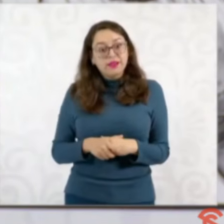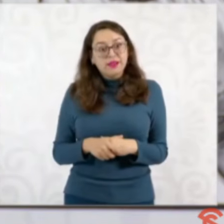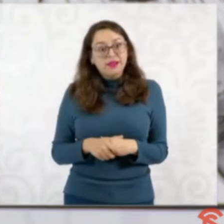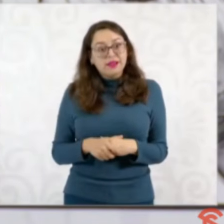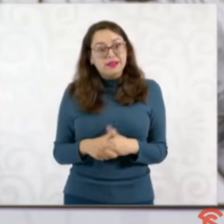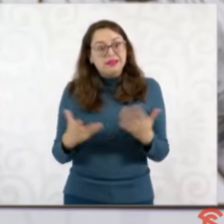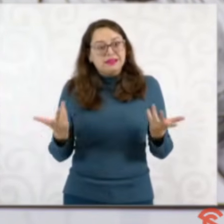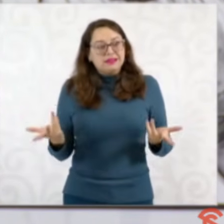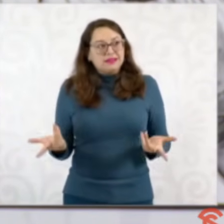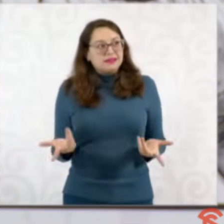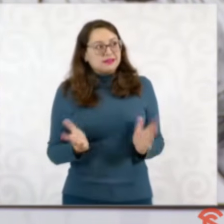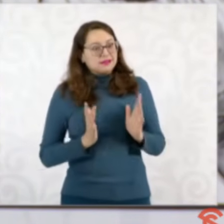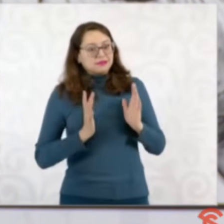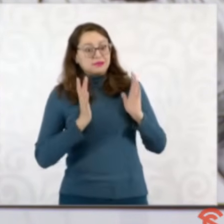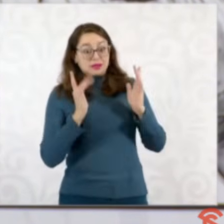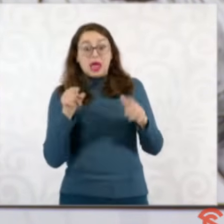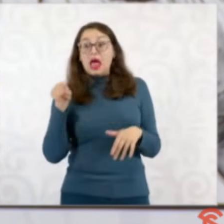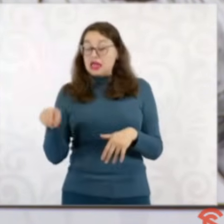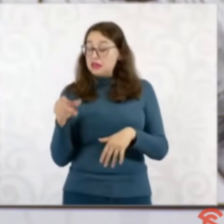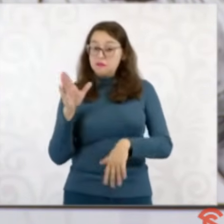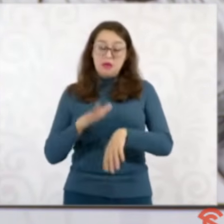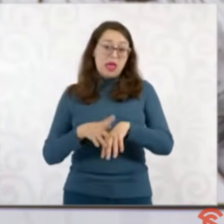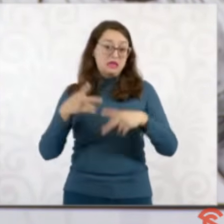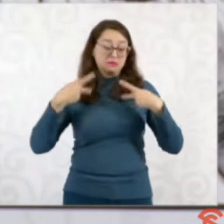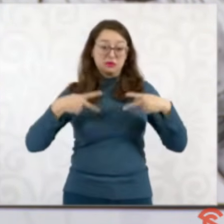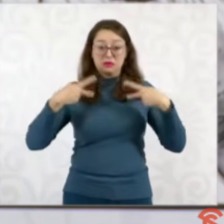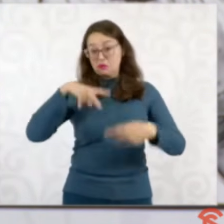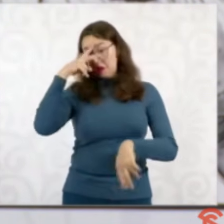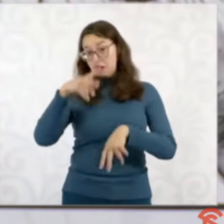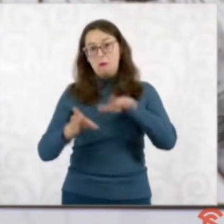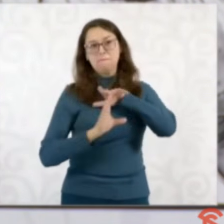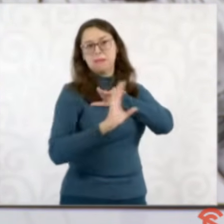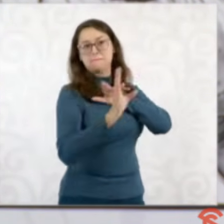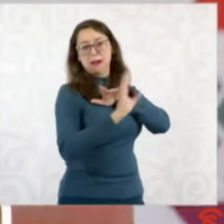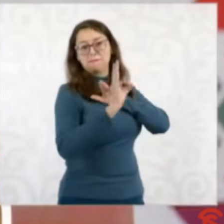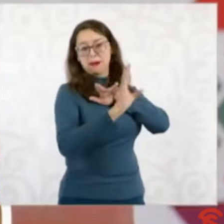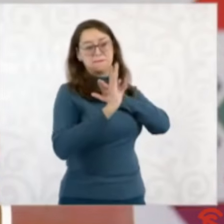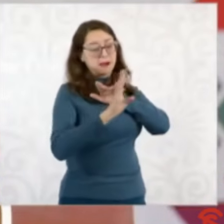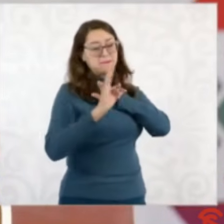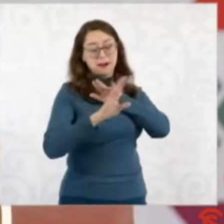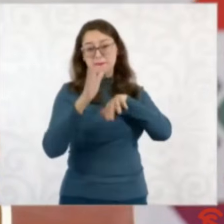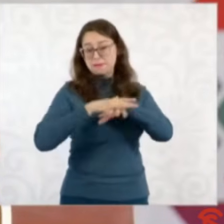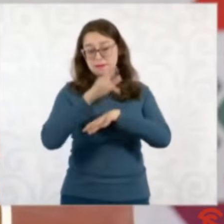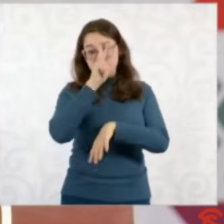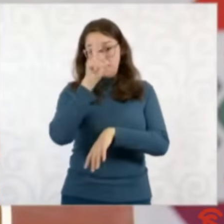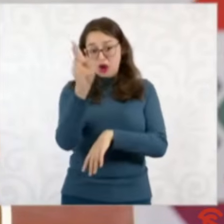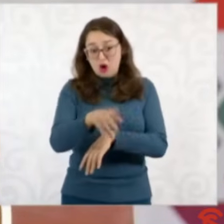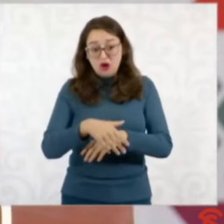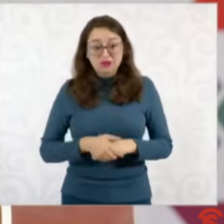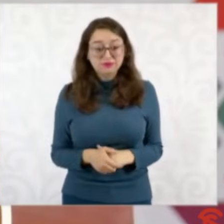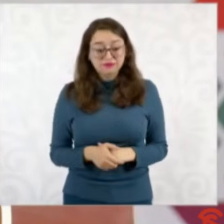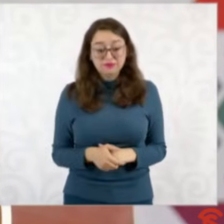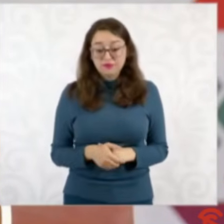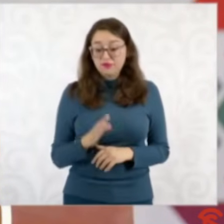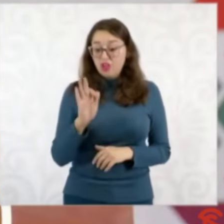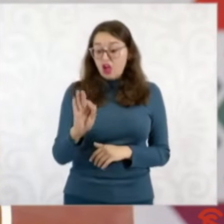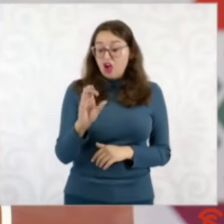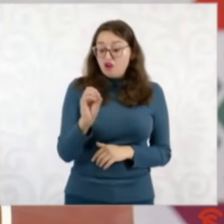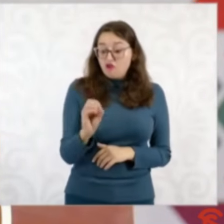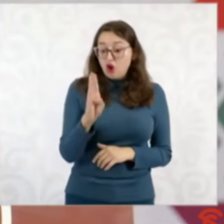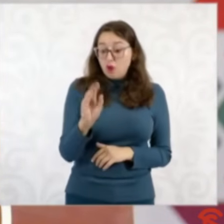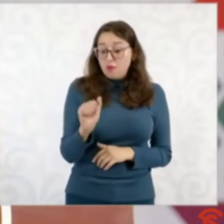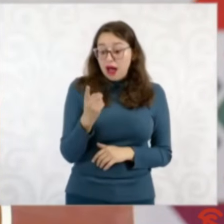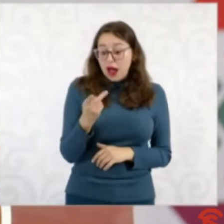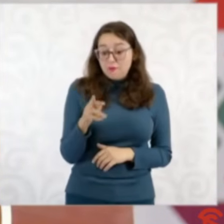periodos de mayor migración de México a Estados Unidos. Bueno, la corrupción del Fobaproa es un escándalo